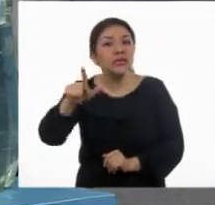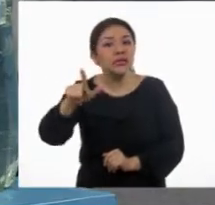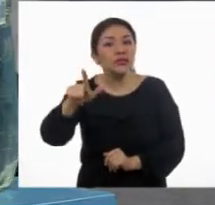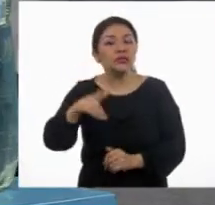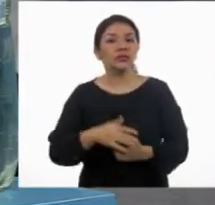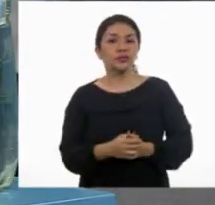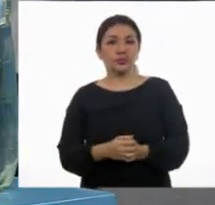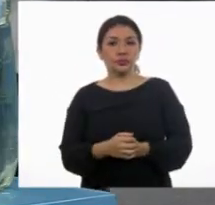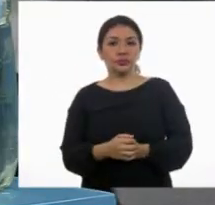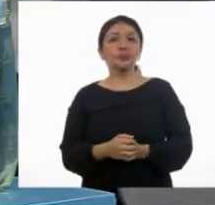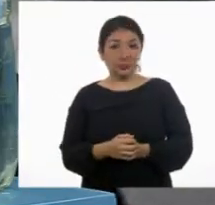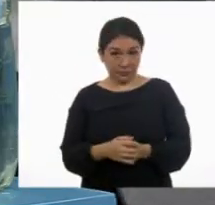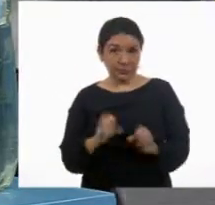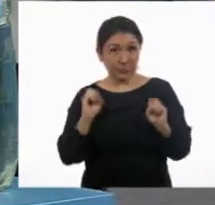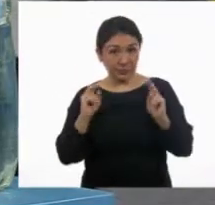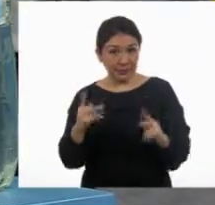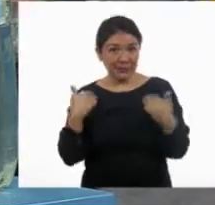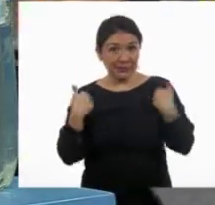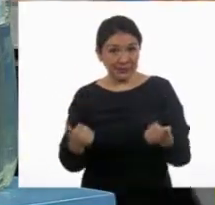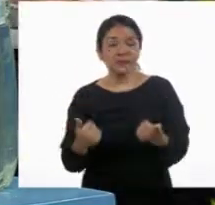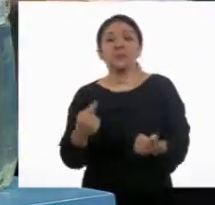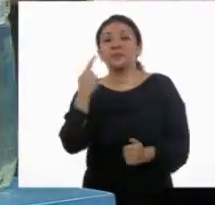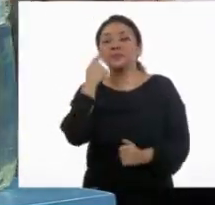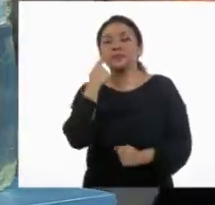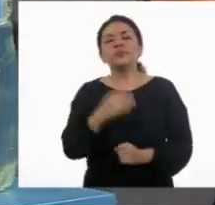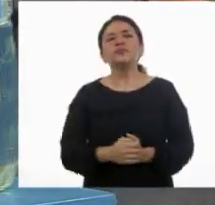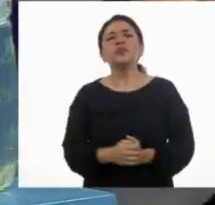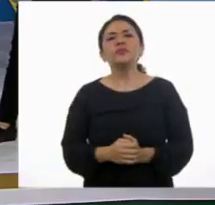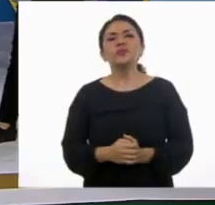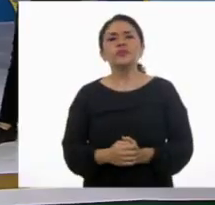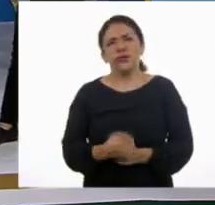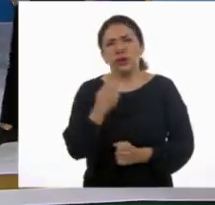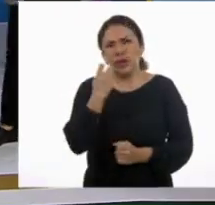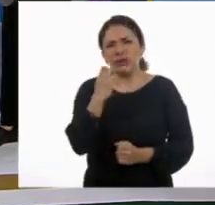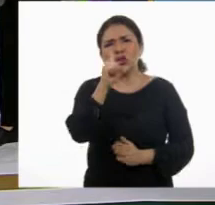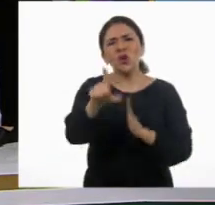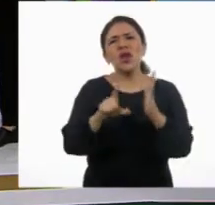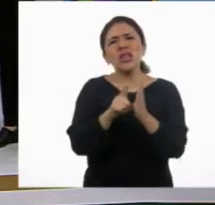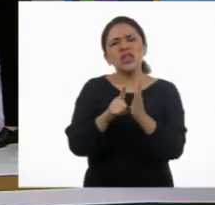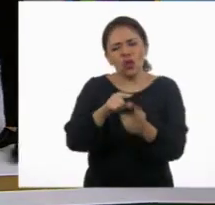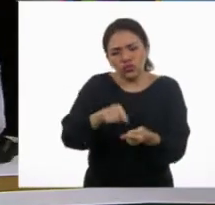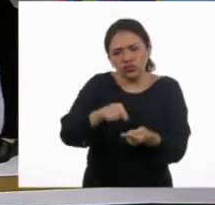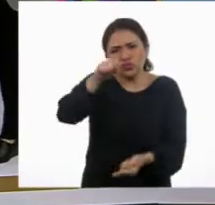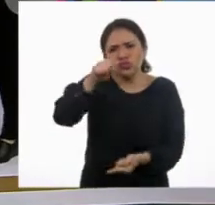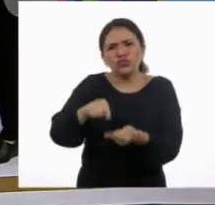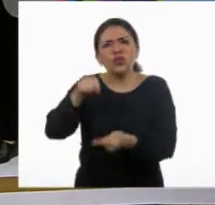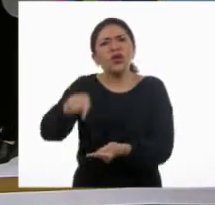mililitros, ¿de acuerdo? Muy bien, sí. Aquí, ¿cuántos litros estaríamos